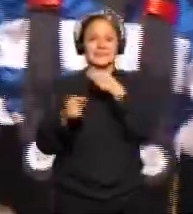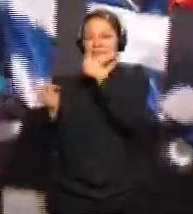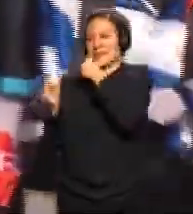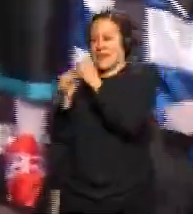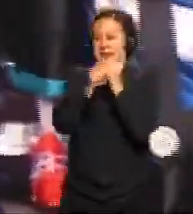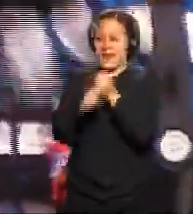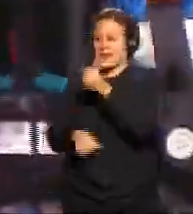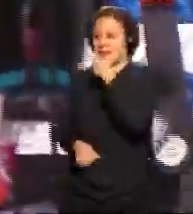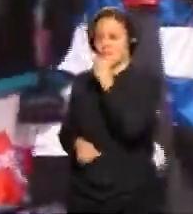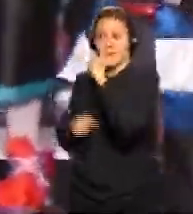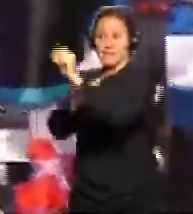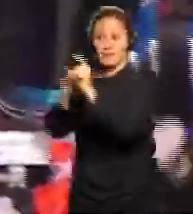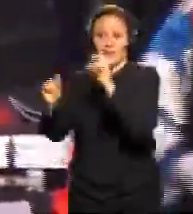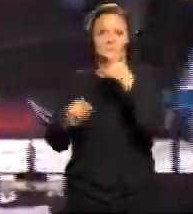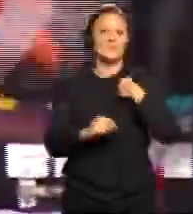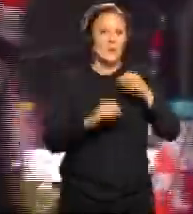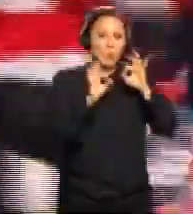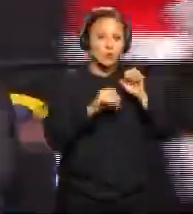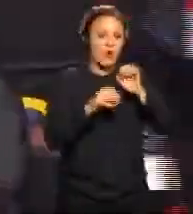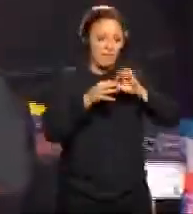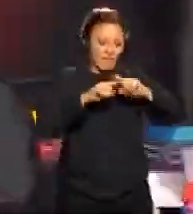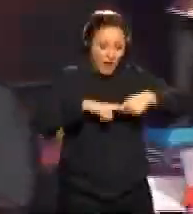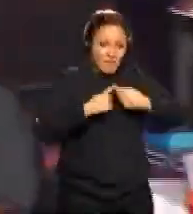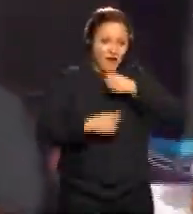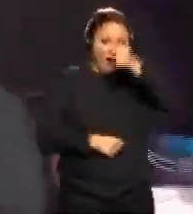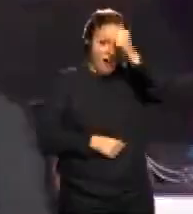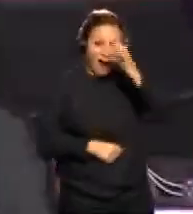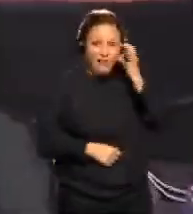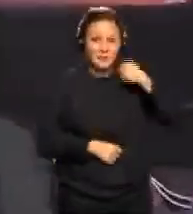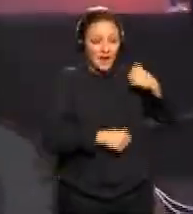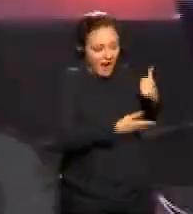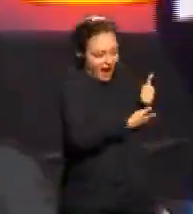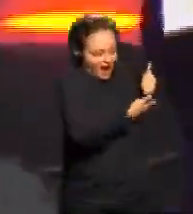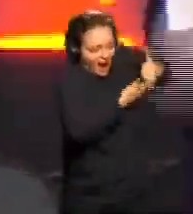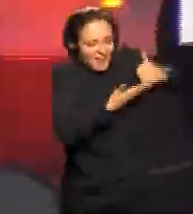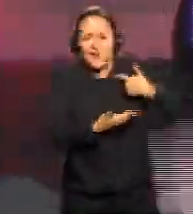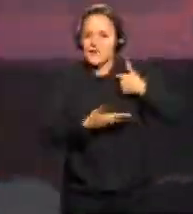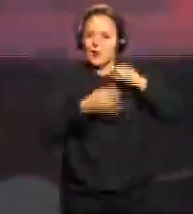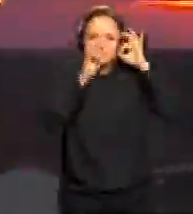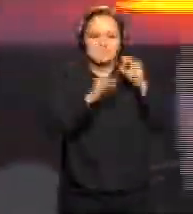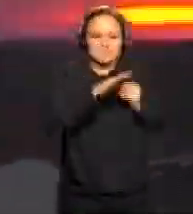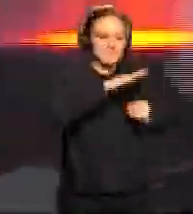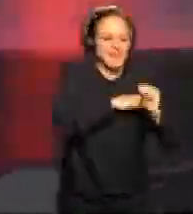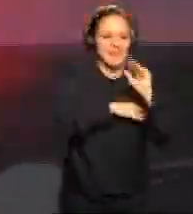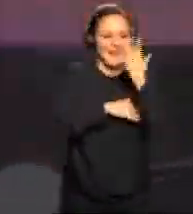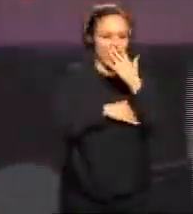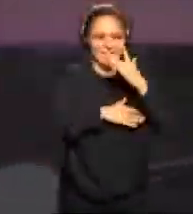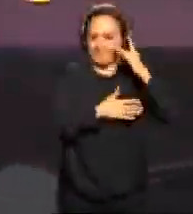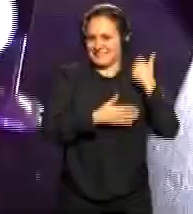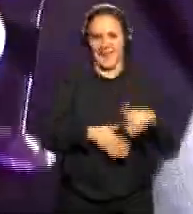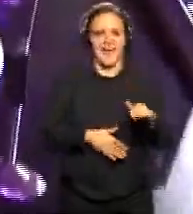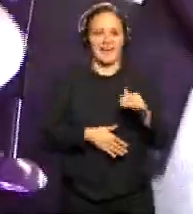va. Herencia de mis abuelos, ya nací carnavalero. Ya se va, la Sonora ya se